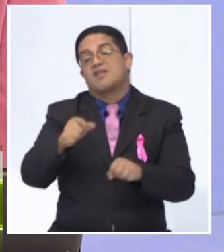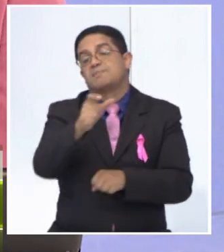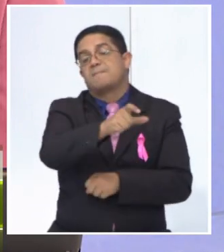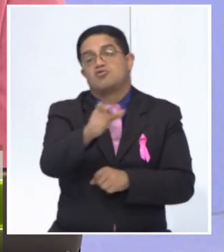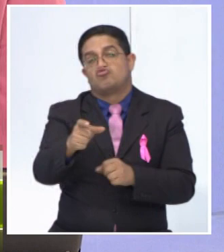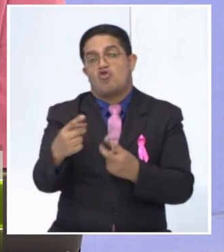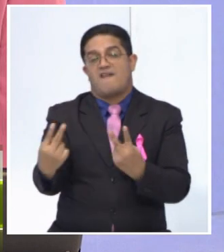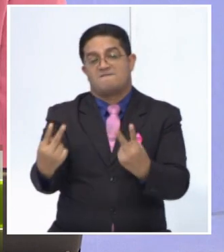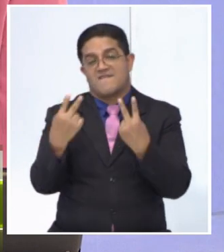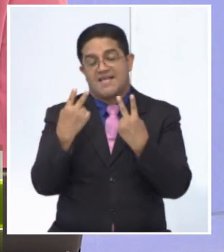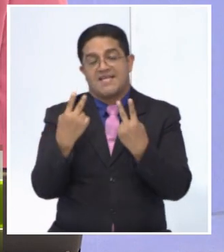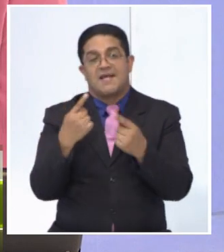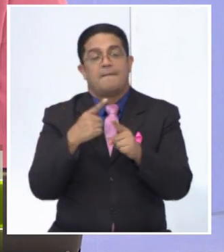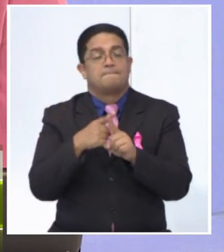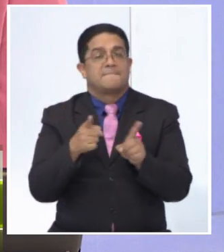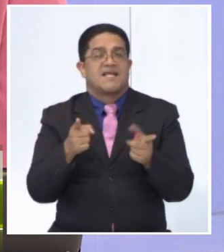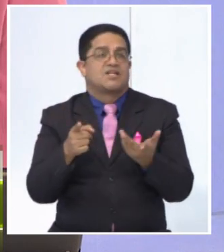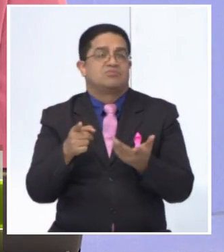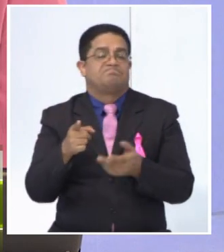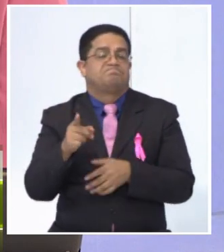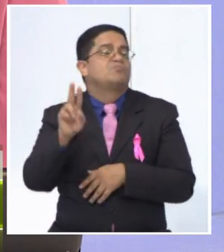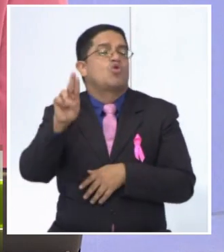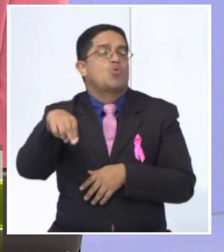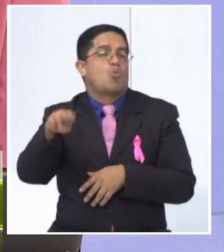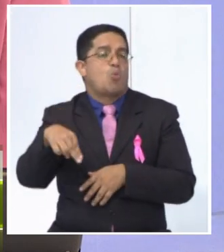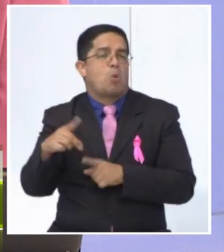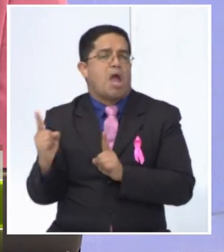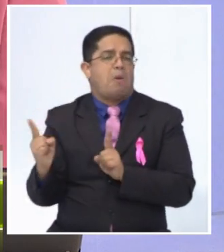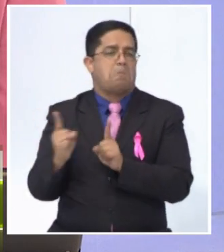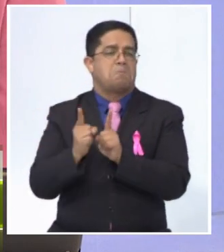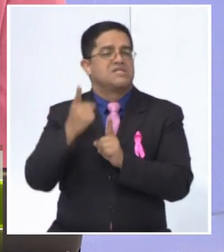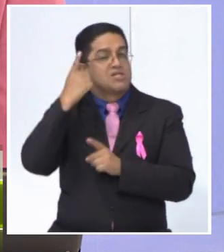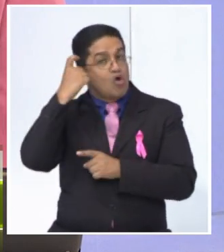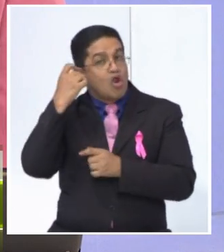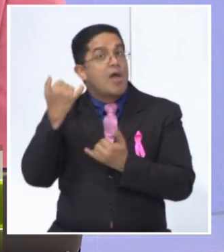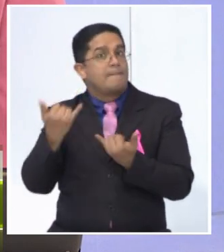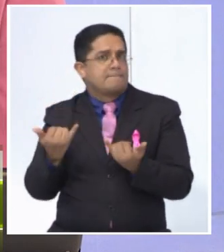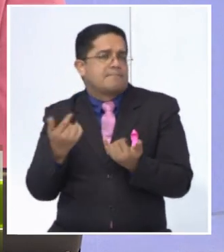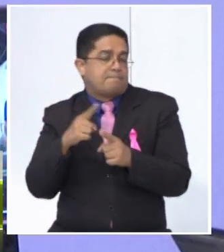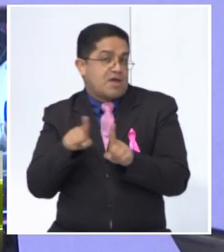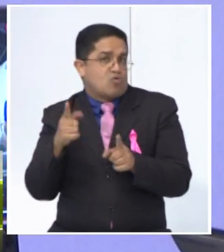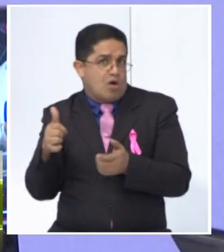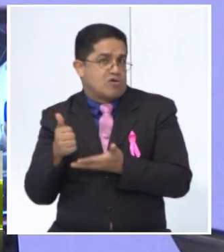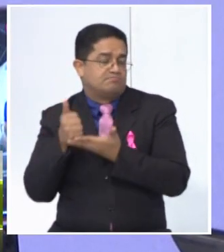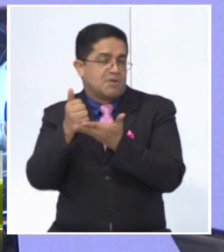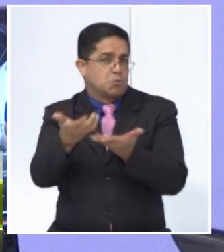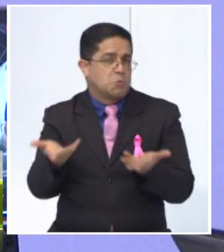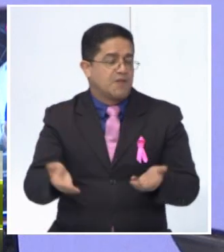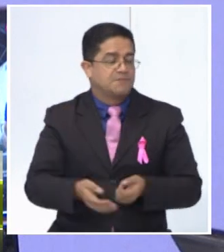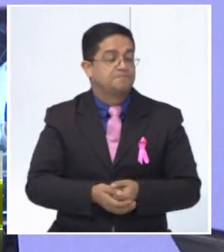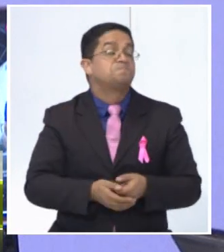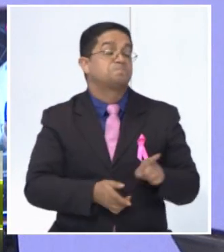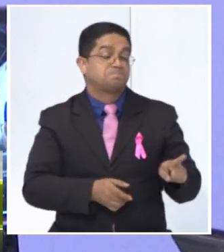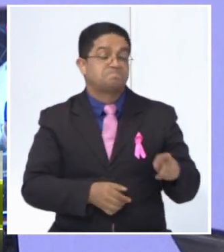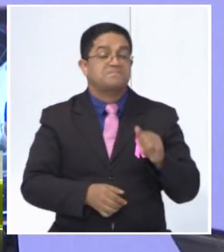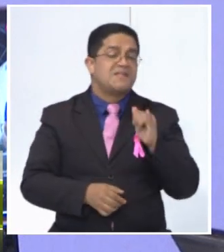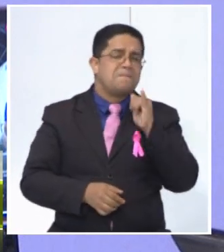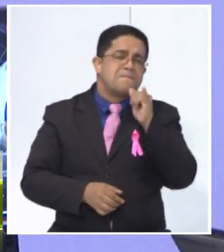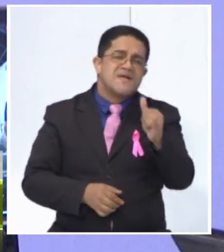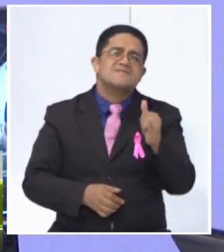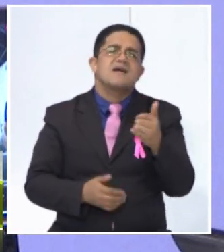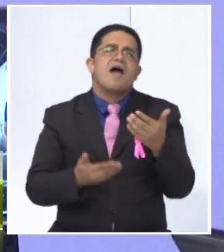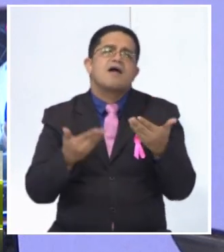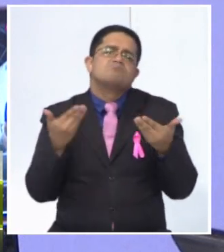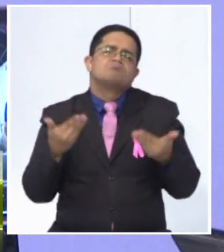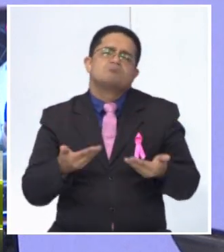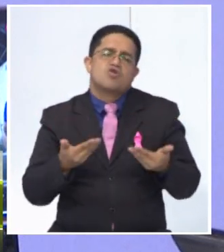tenido la oportunidad de recibir la atención con el psicooncólogo, pero este mensaje le puede estar llegando. Sí, bueno, mira, uno de los mensajes más importantes que tratamos